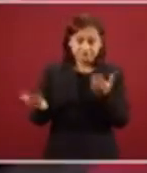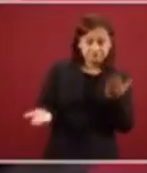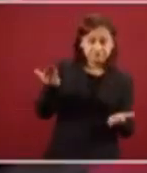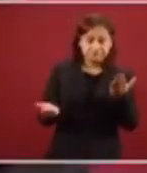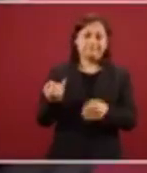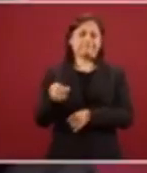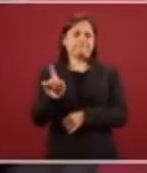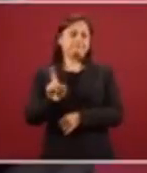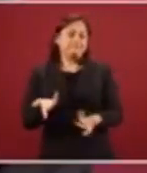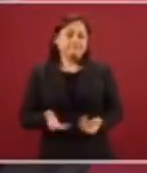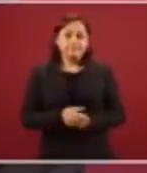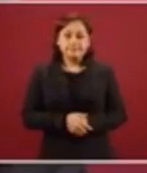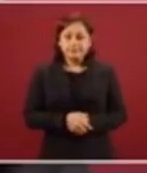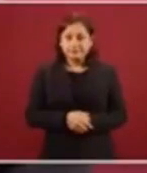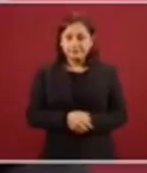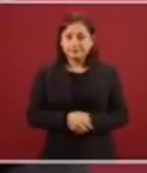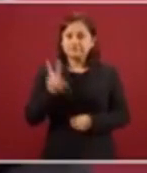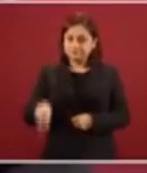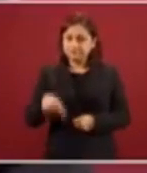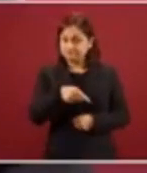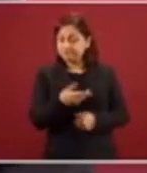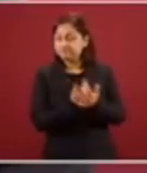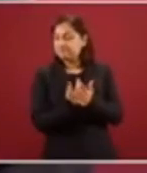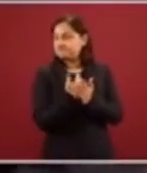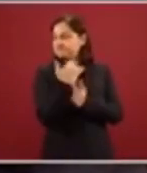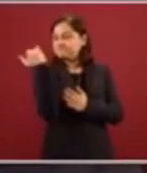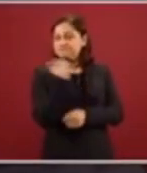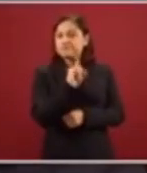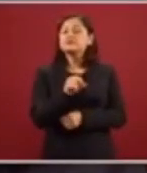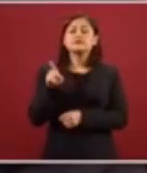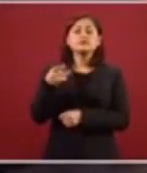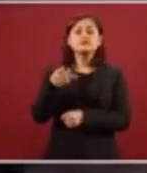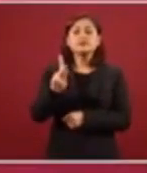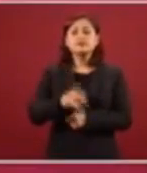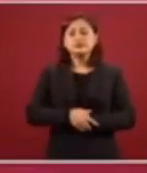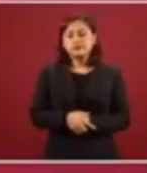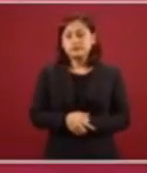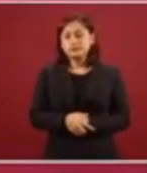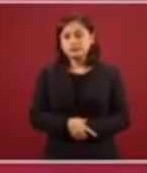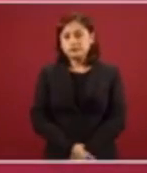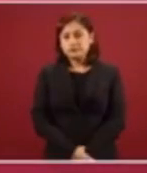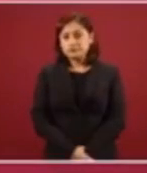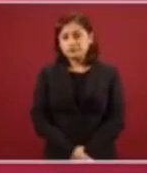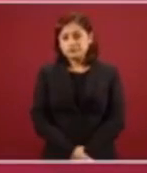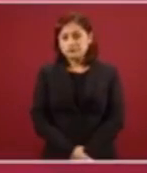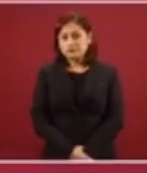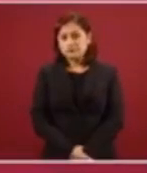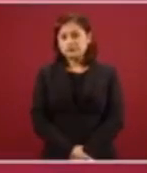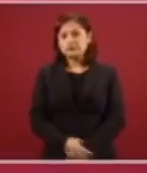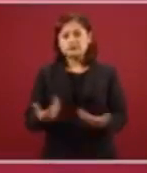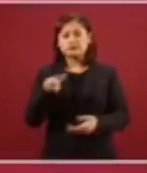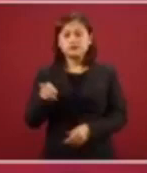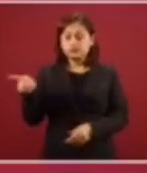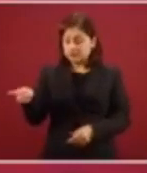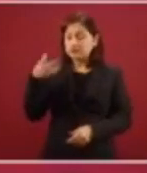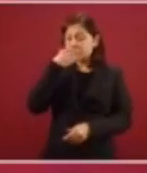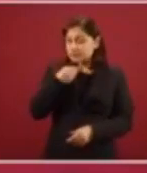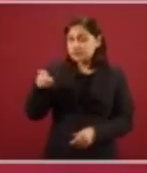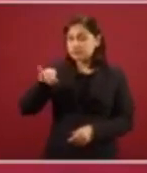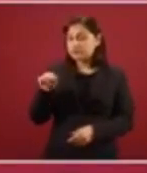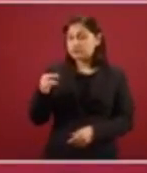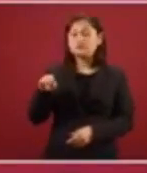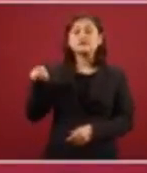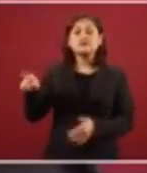verdad, un exceso. Pero lo que sucede es que el conservadurismo está muy enojado. Andan